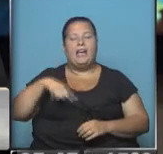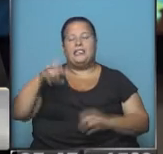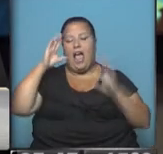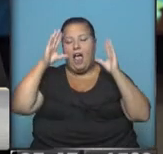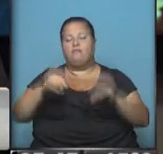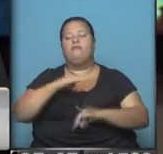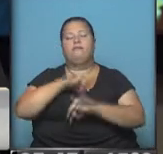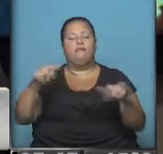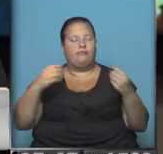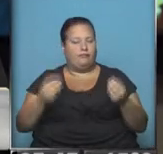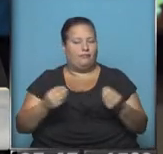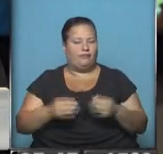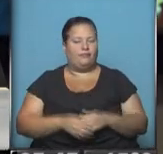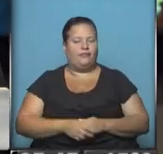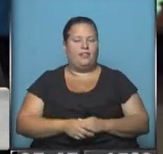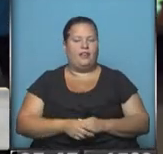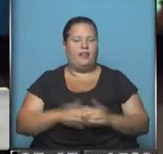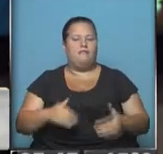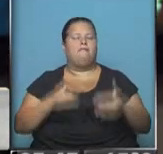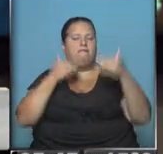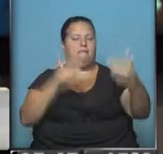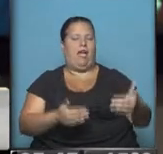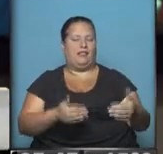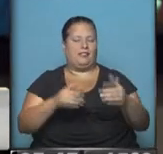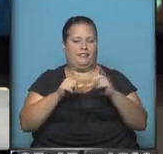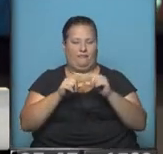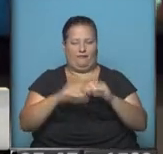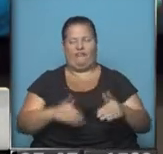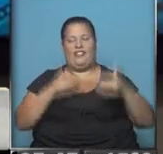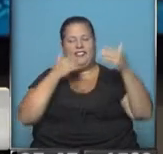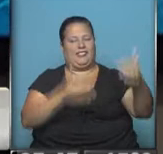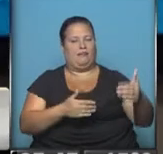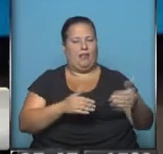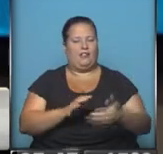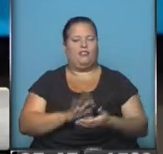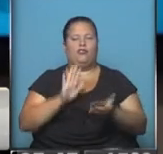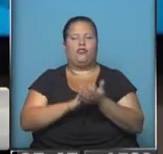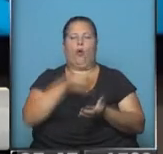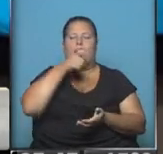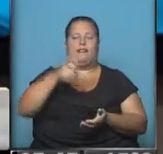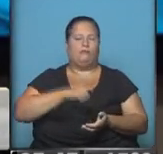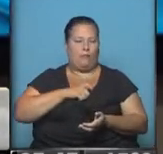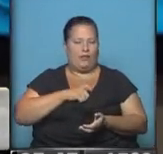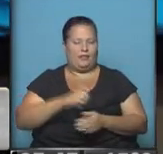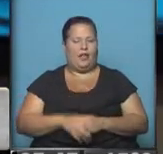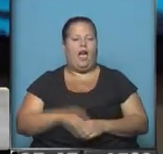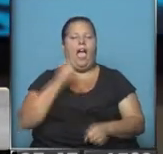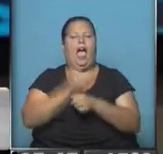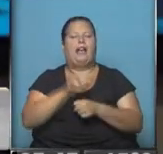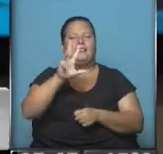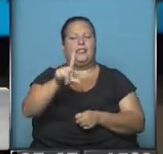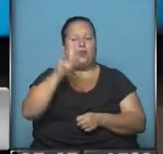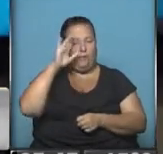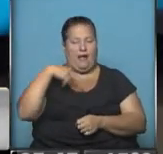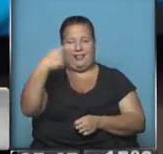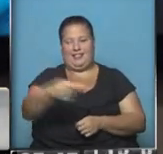lo que dio a conocer que prorrogaba el plazo o la fecha de esta respuesta hasta el 31 de marzo